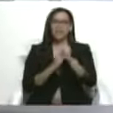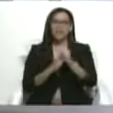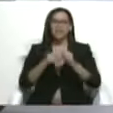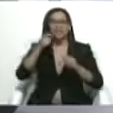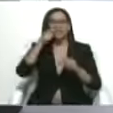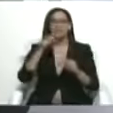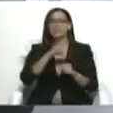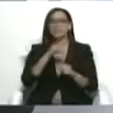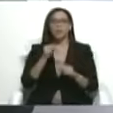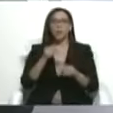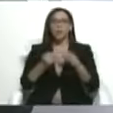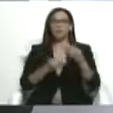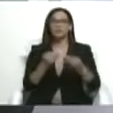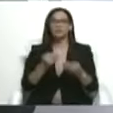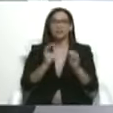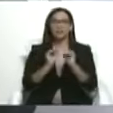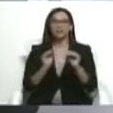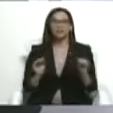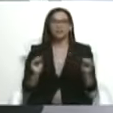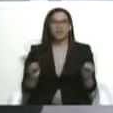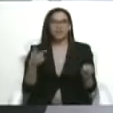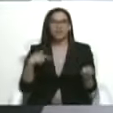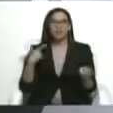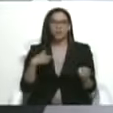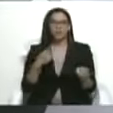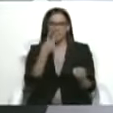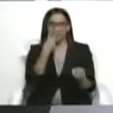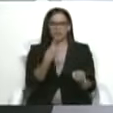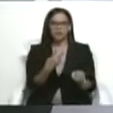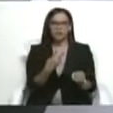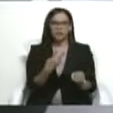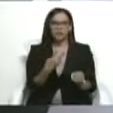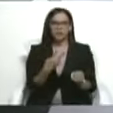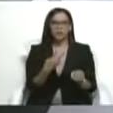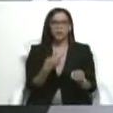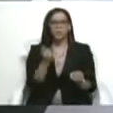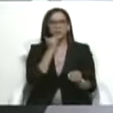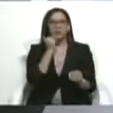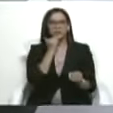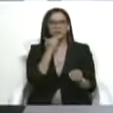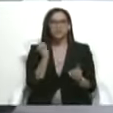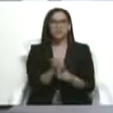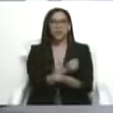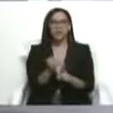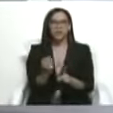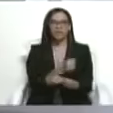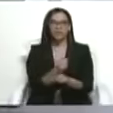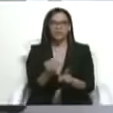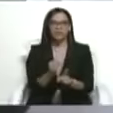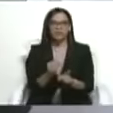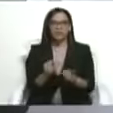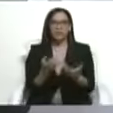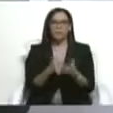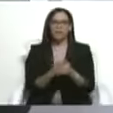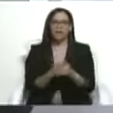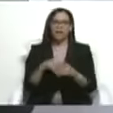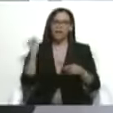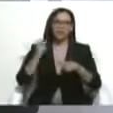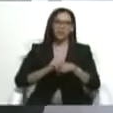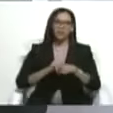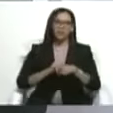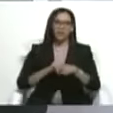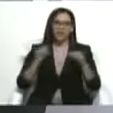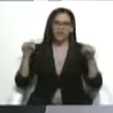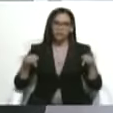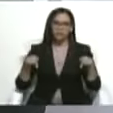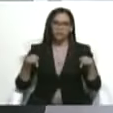no procesar denuncias que tuviesen que ver con manifestaciones violentas para dejar en la impunidad esto. Y fíjate tú lo